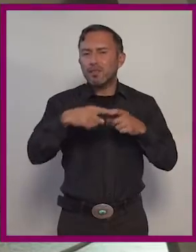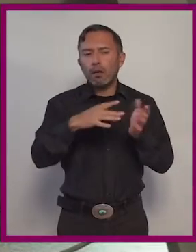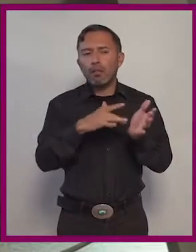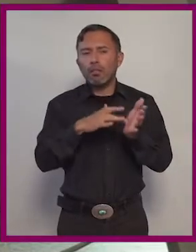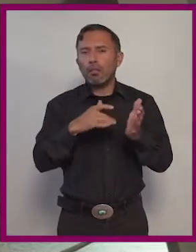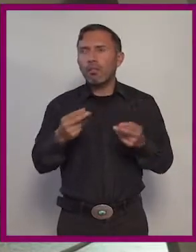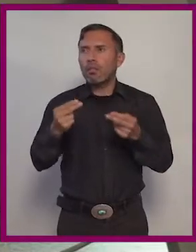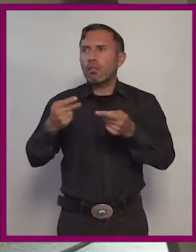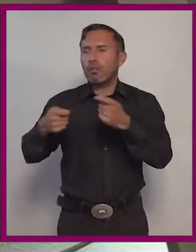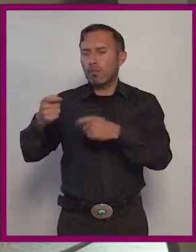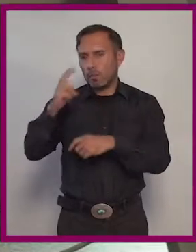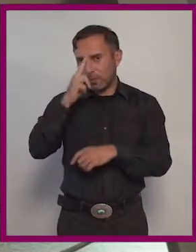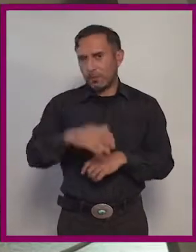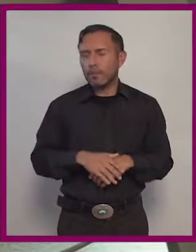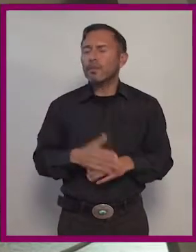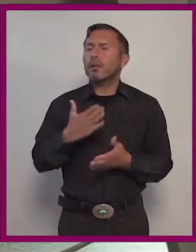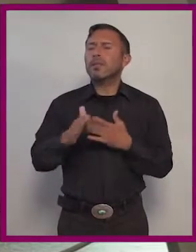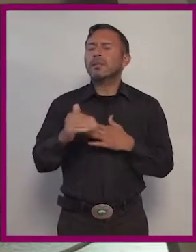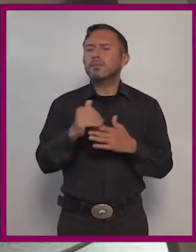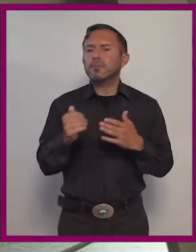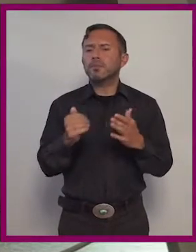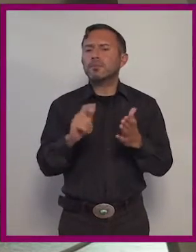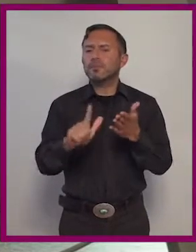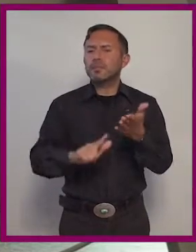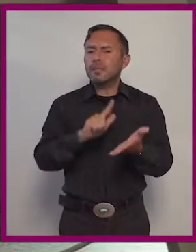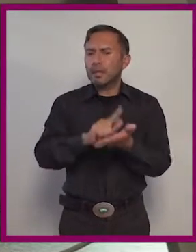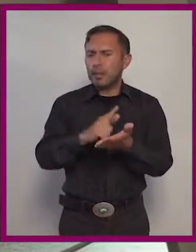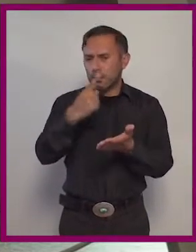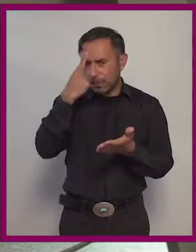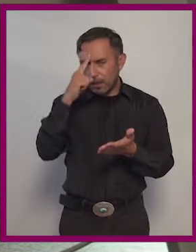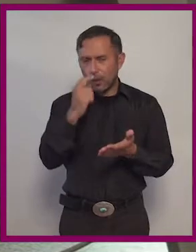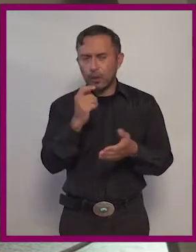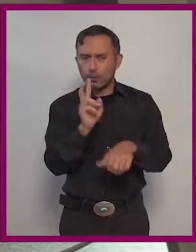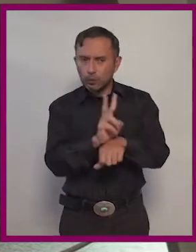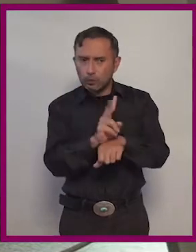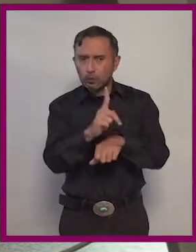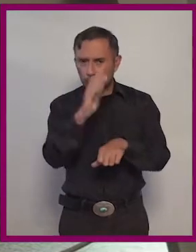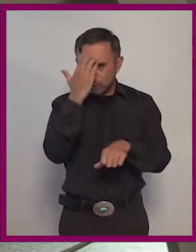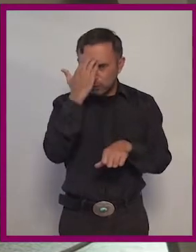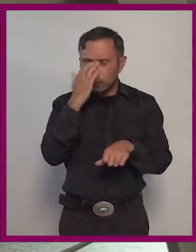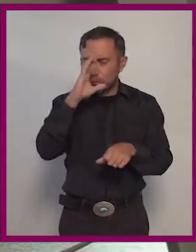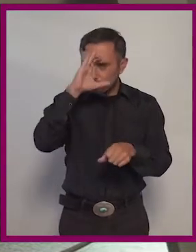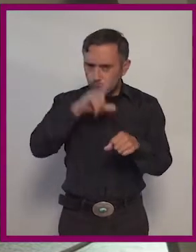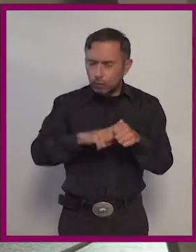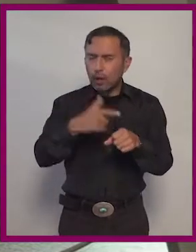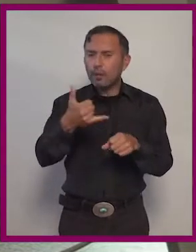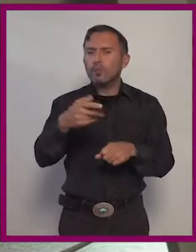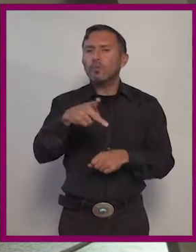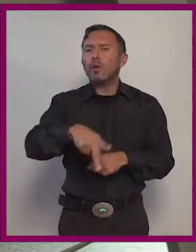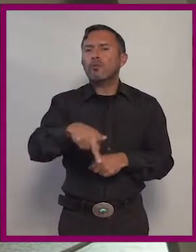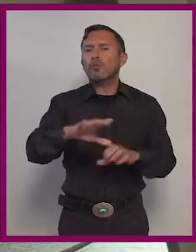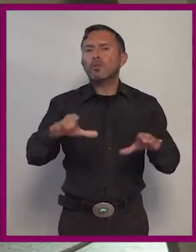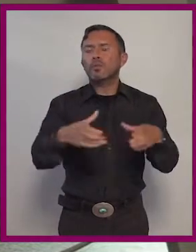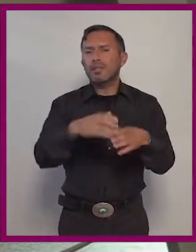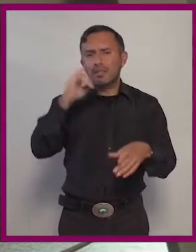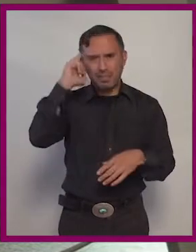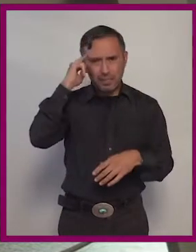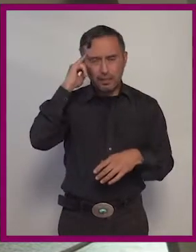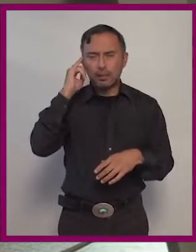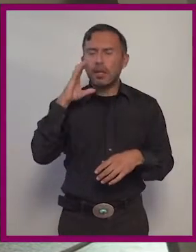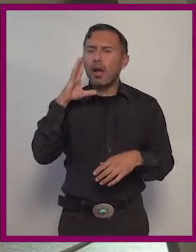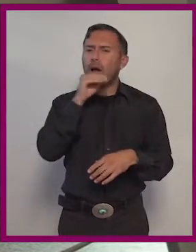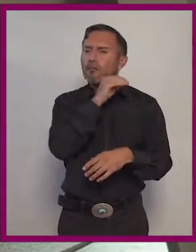la Ley de Salvaguardia de los Conocimientos, Cultura e Identidad de los Pueblos y Comunidades Indígenas y